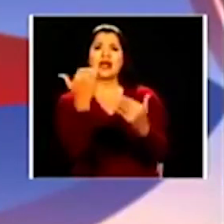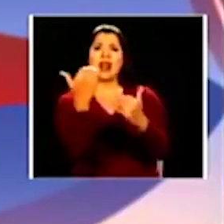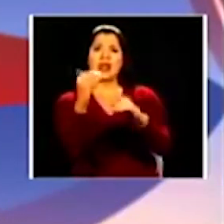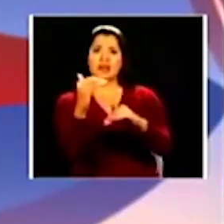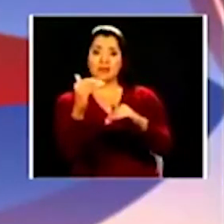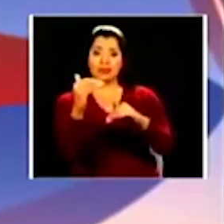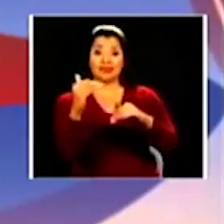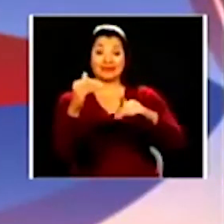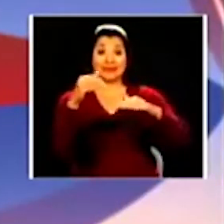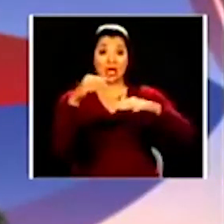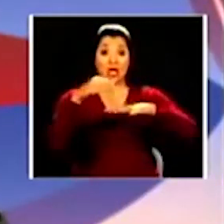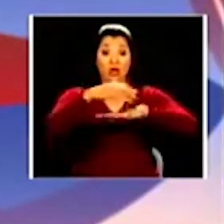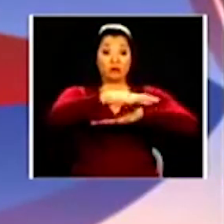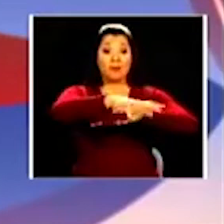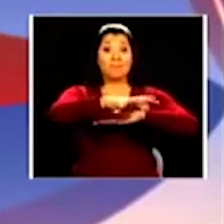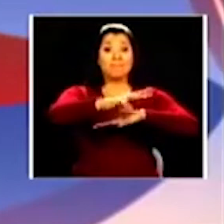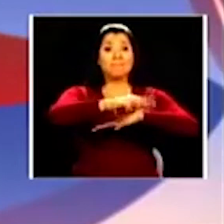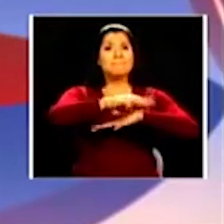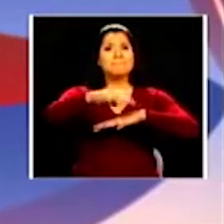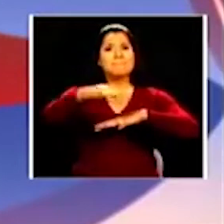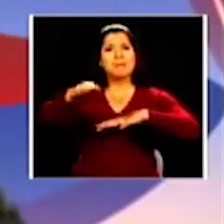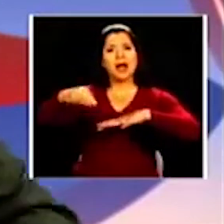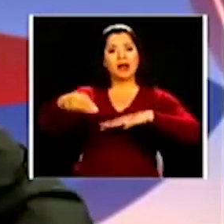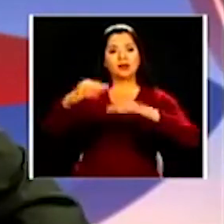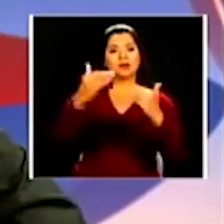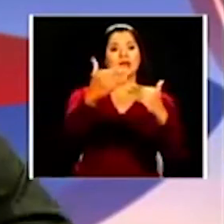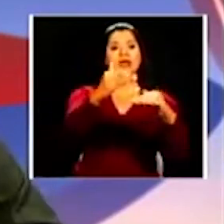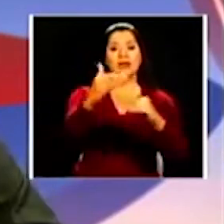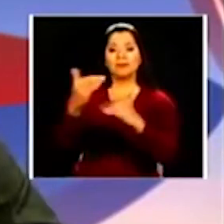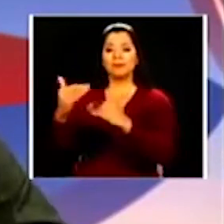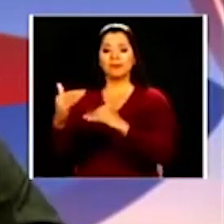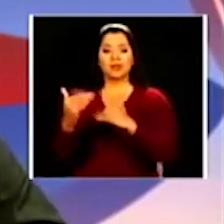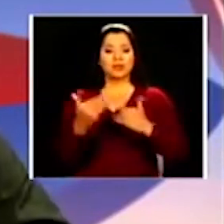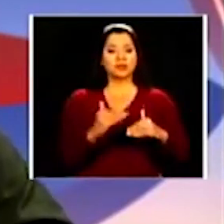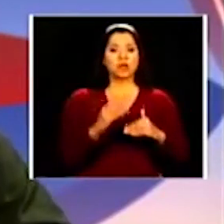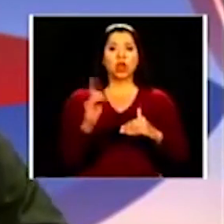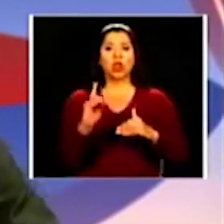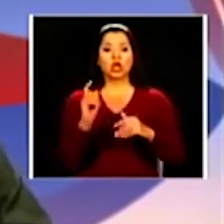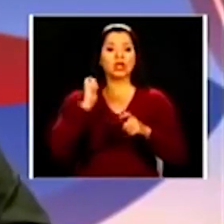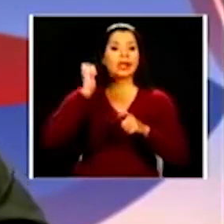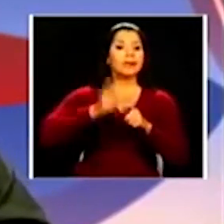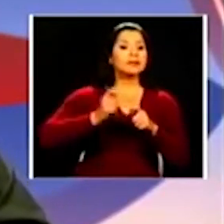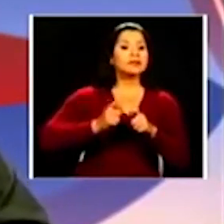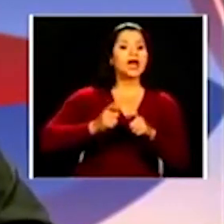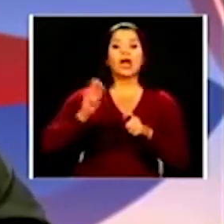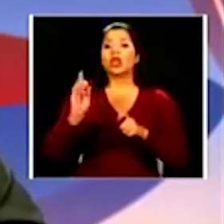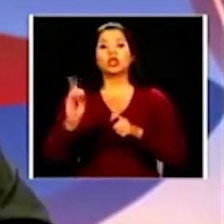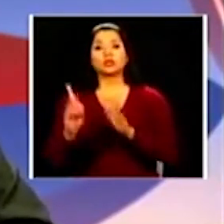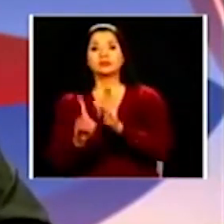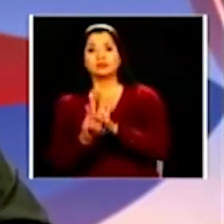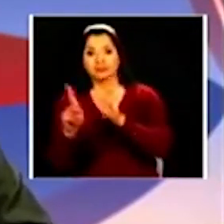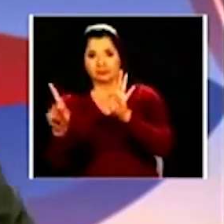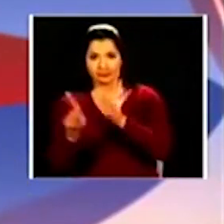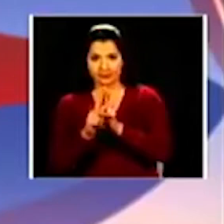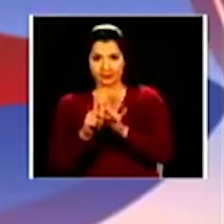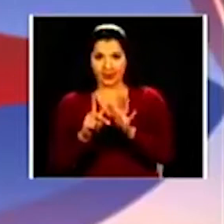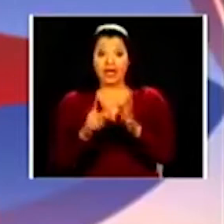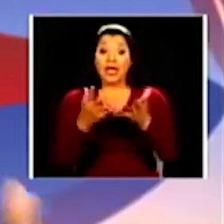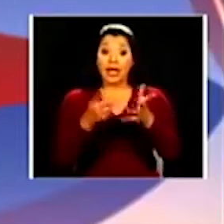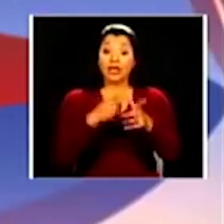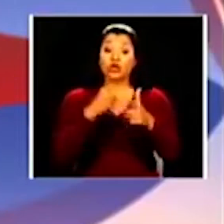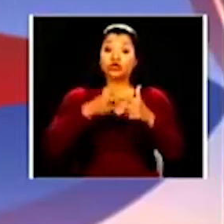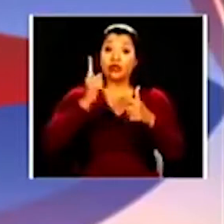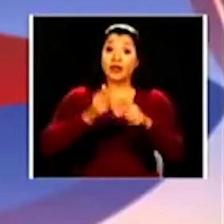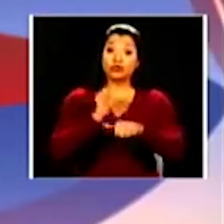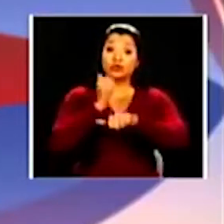permitirán empezar a discutir en la Asamblea Legislativa lo más pronto posible una ley de mares, una ley de pesca que genere